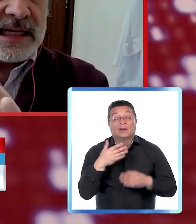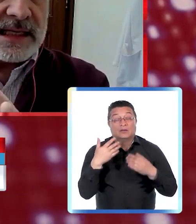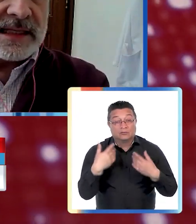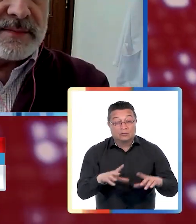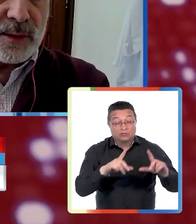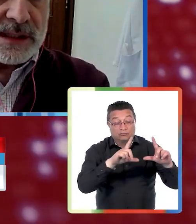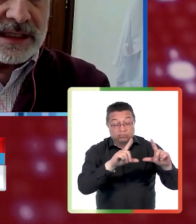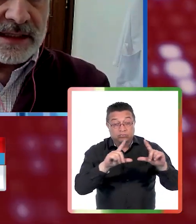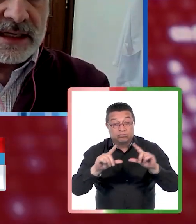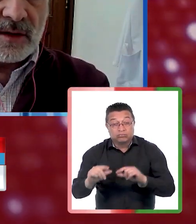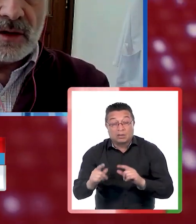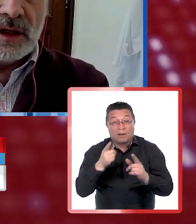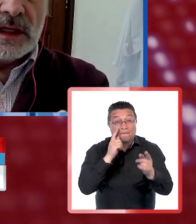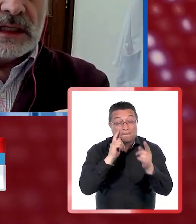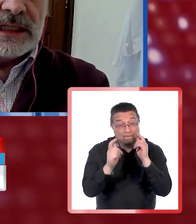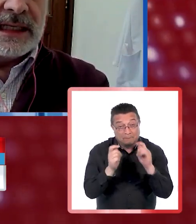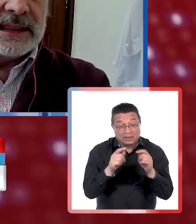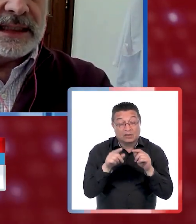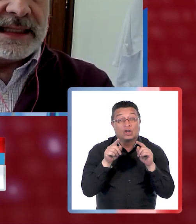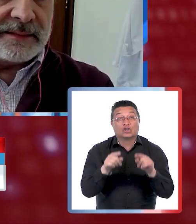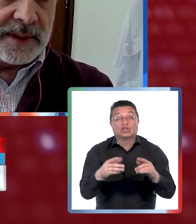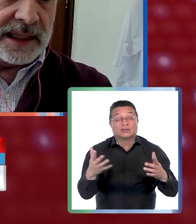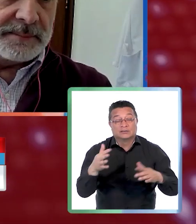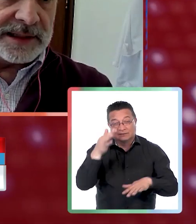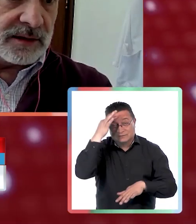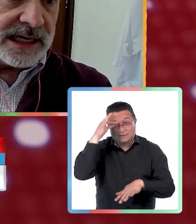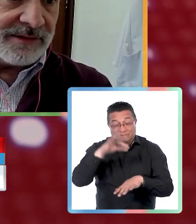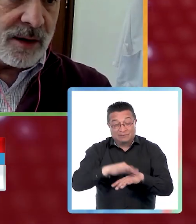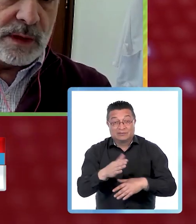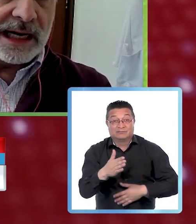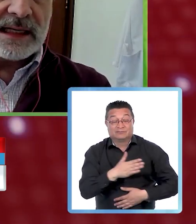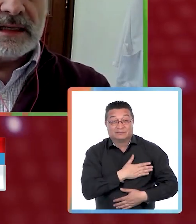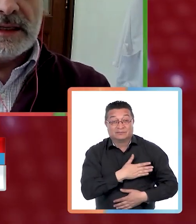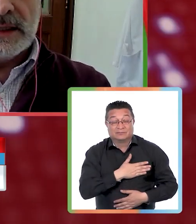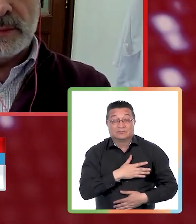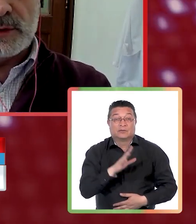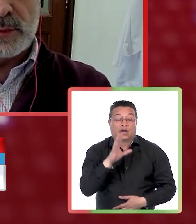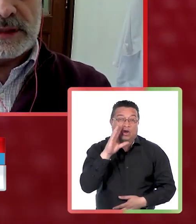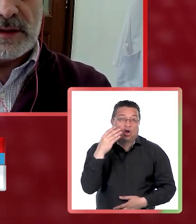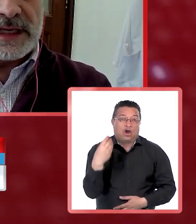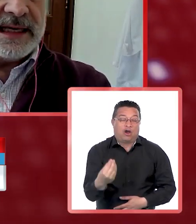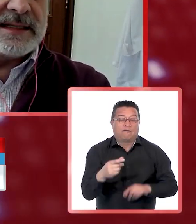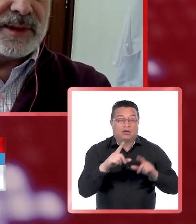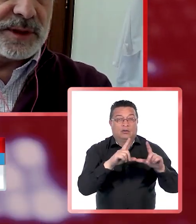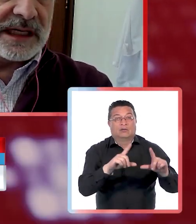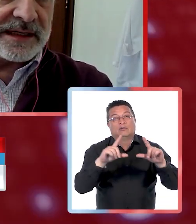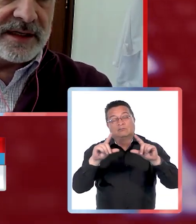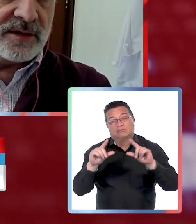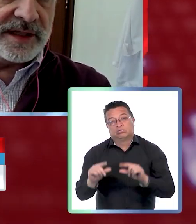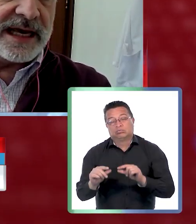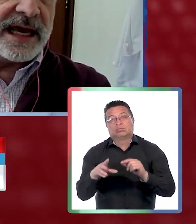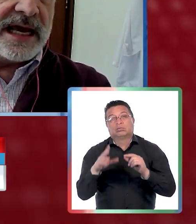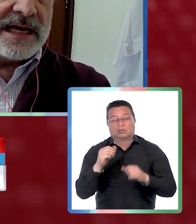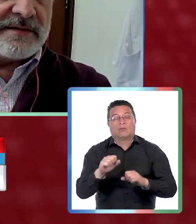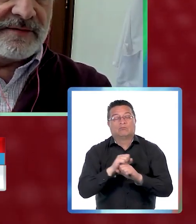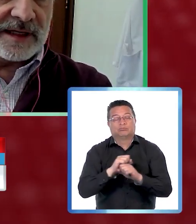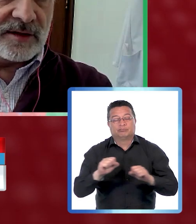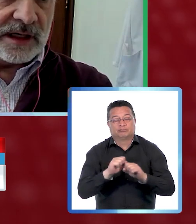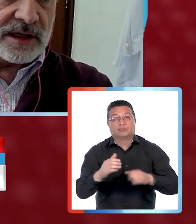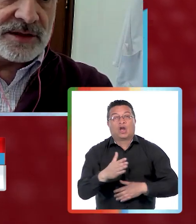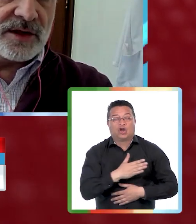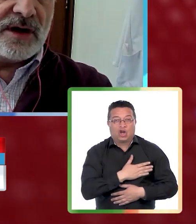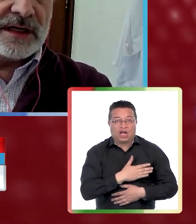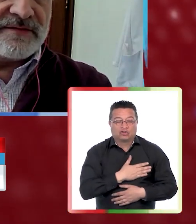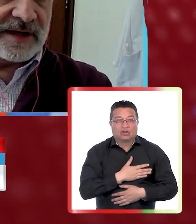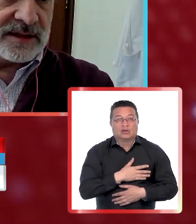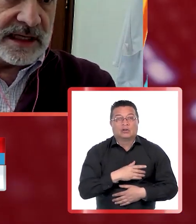en la medida en que disminuye el riesgo de patología vascular, por supuesto que disminuye el riesgo de